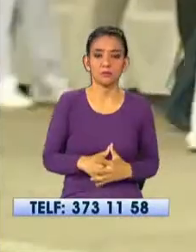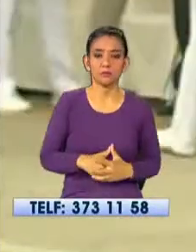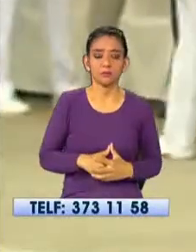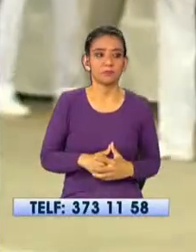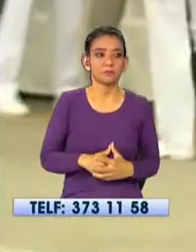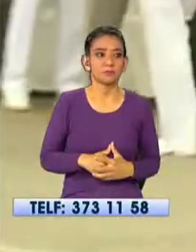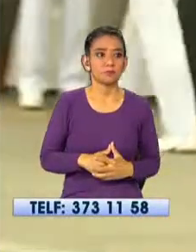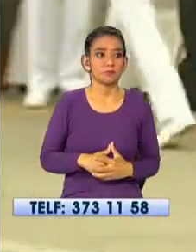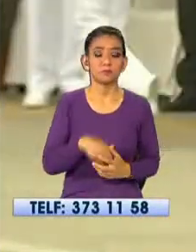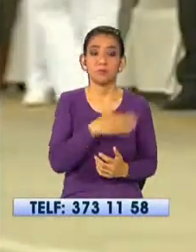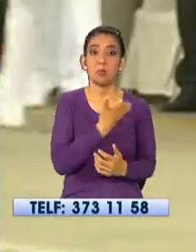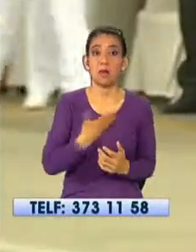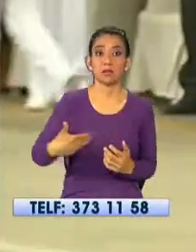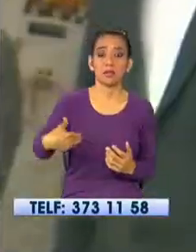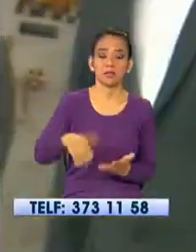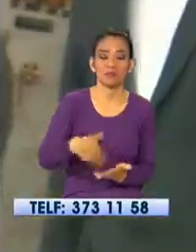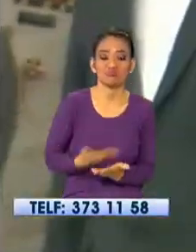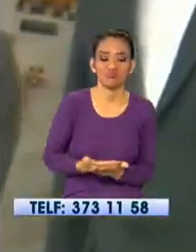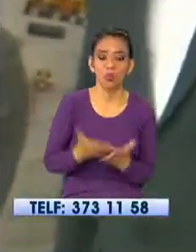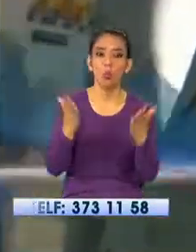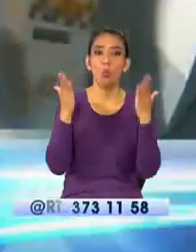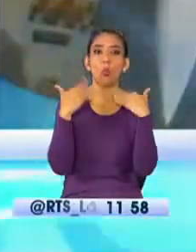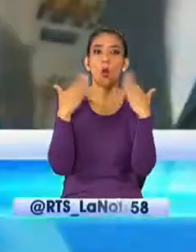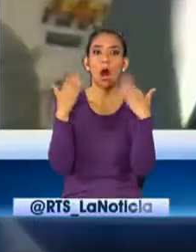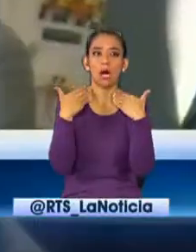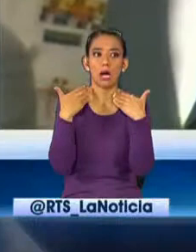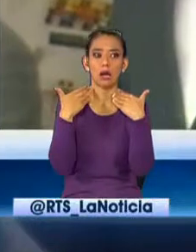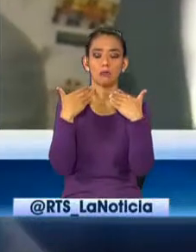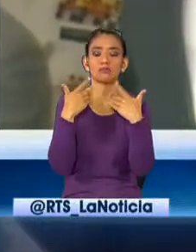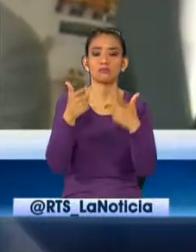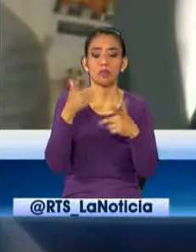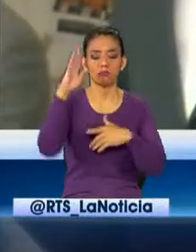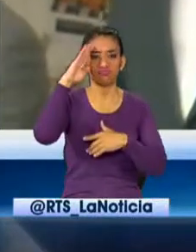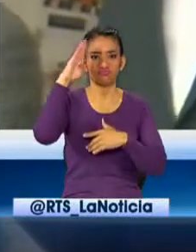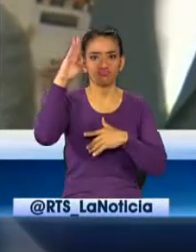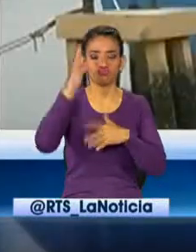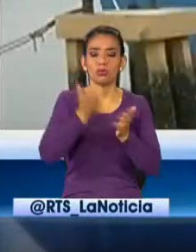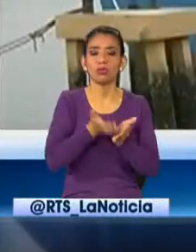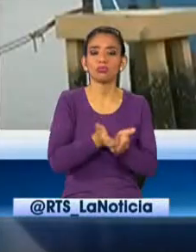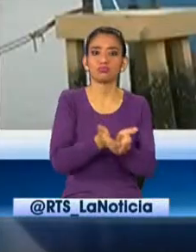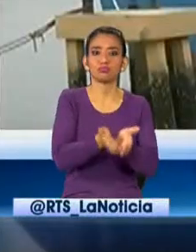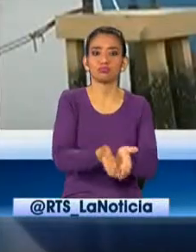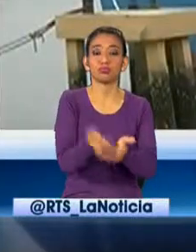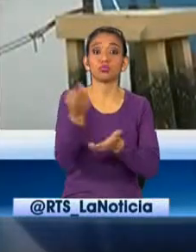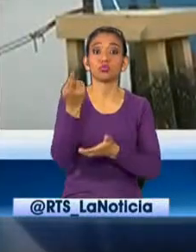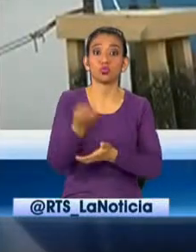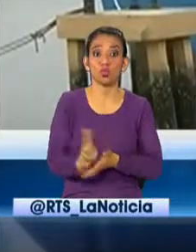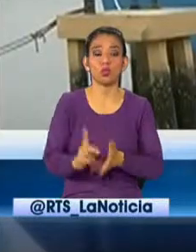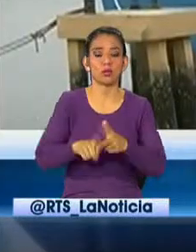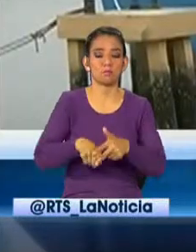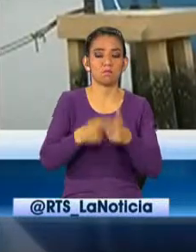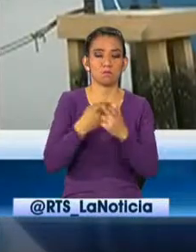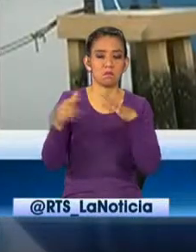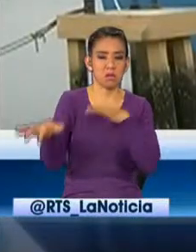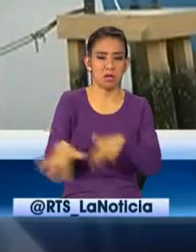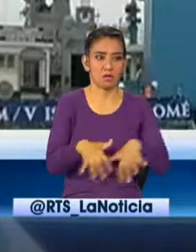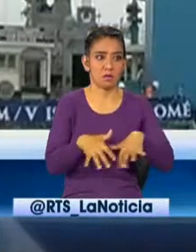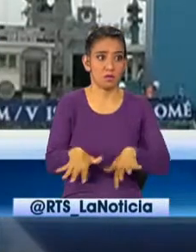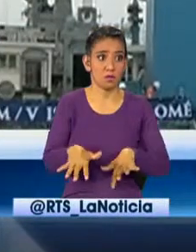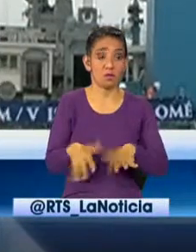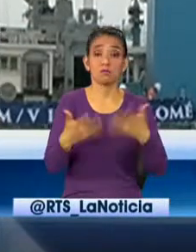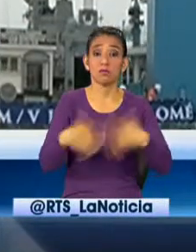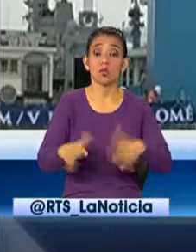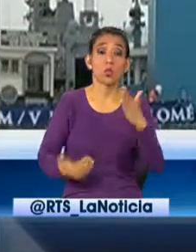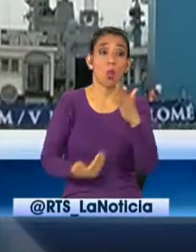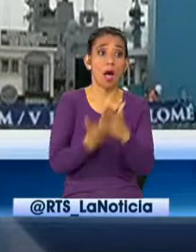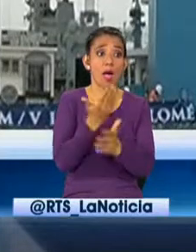Llegaba el primer mandatario hasta Guayaquil, específicamente a la base naval sur, para comenzar con su agenda. Estuvo presente en la inauguración oficial del